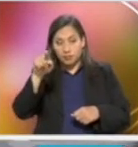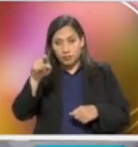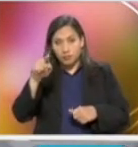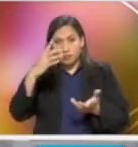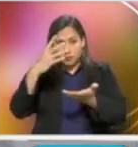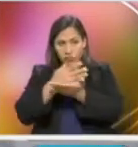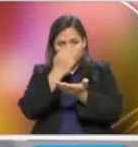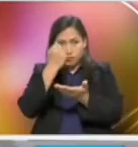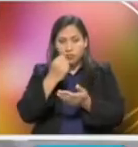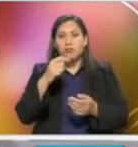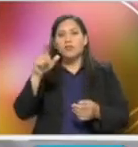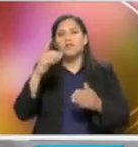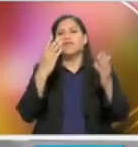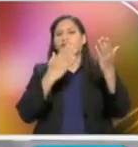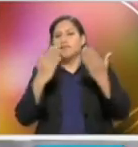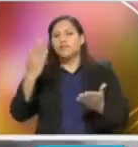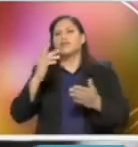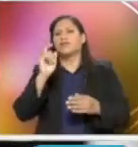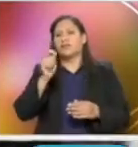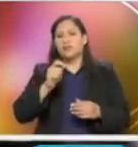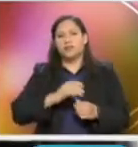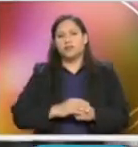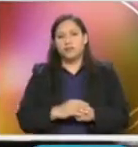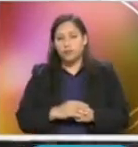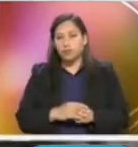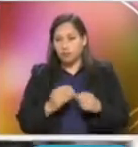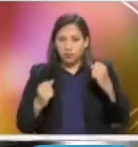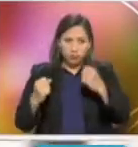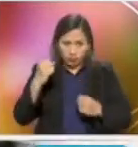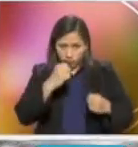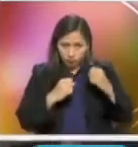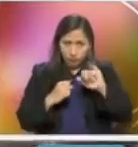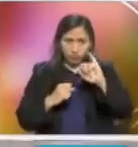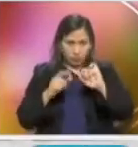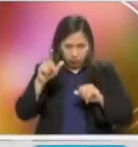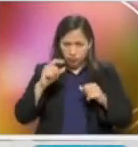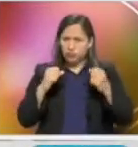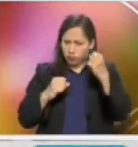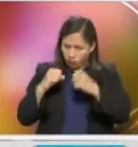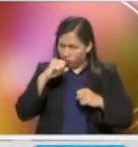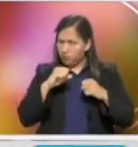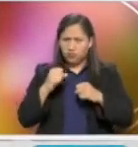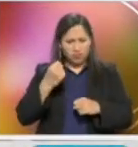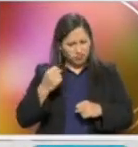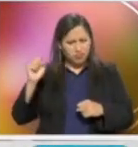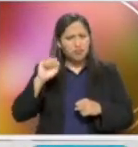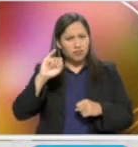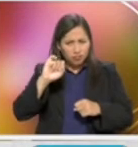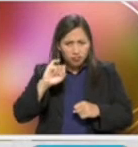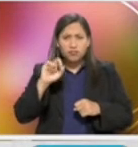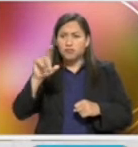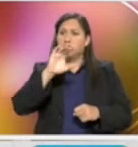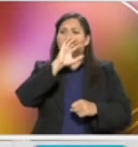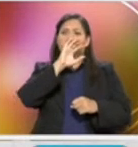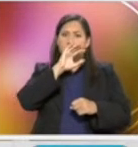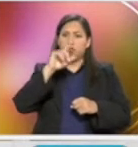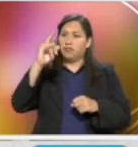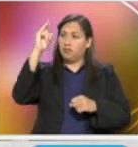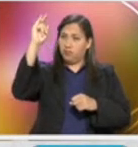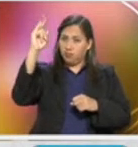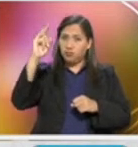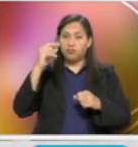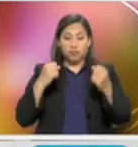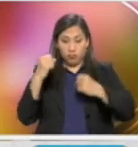logró además es trascender del ring. O sea, era un gran boxeador porque además era impresionante, un hombre de su tamaño,